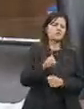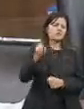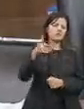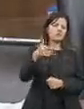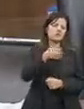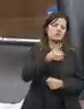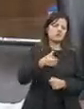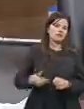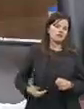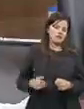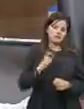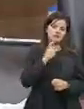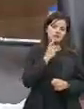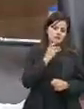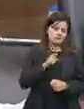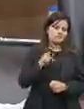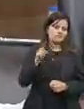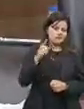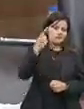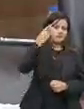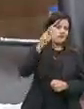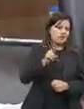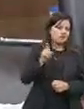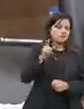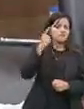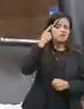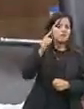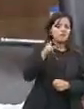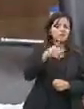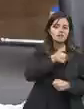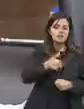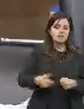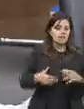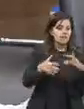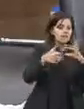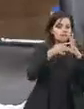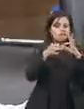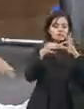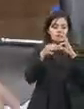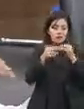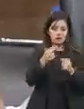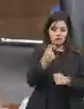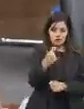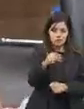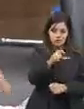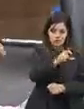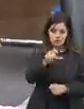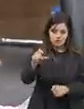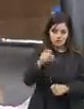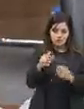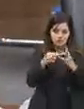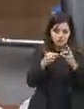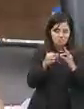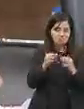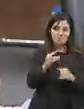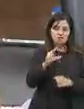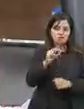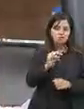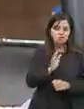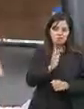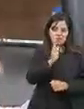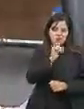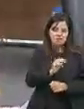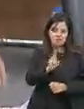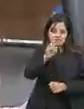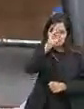República, para que el presidente no pueda referirse a ellos, aun cuando, según su modelo, ellos tienen la posibilidad